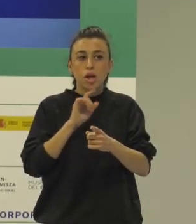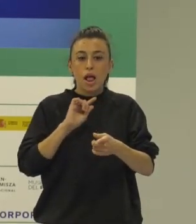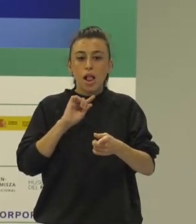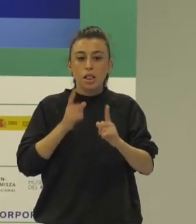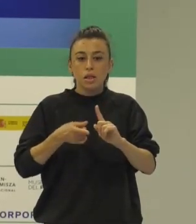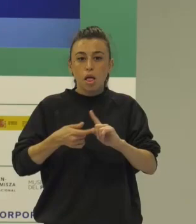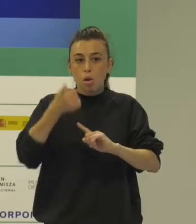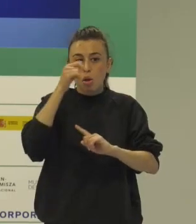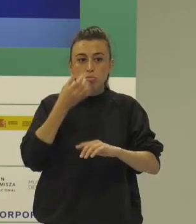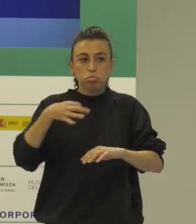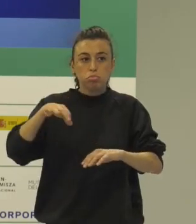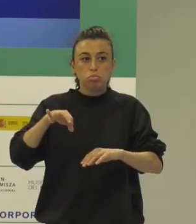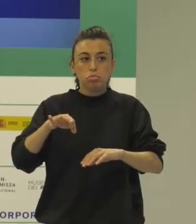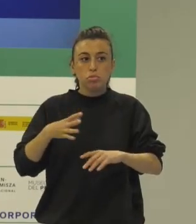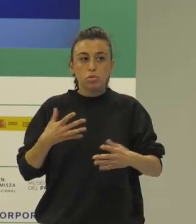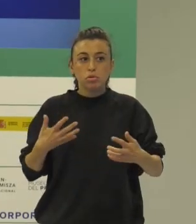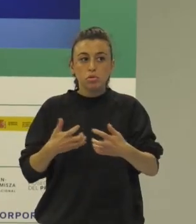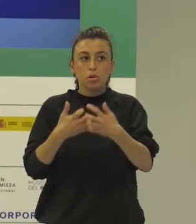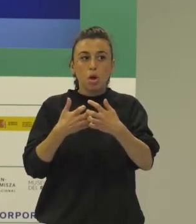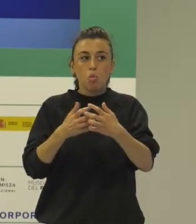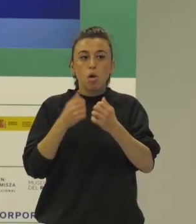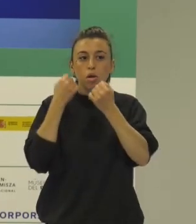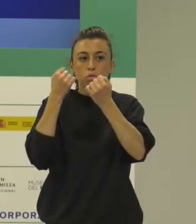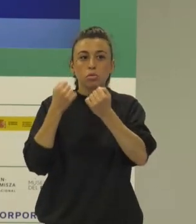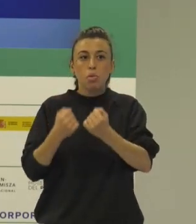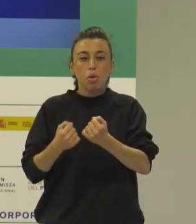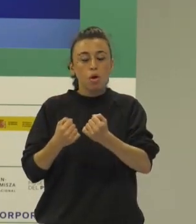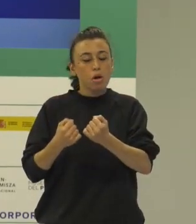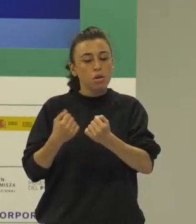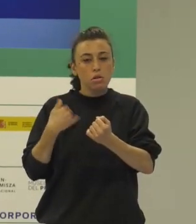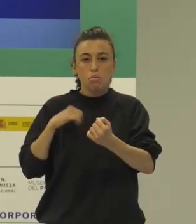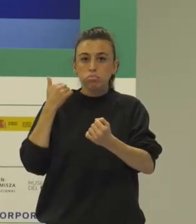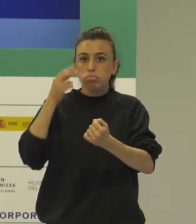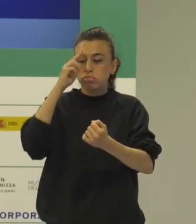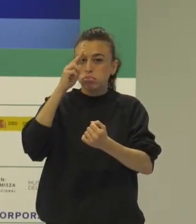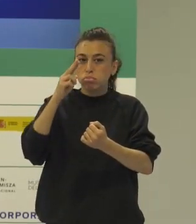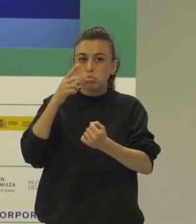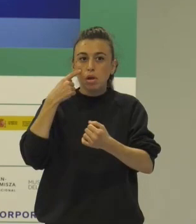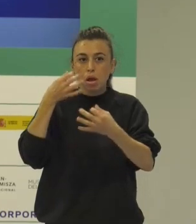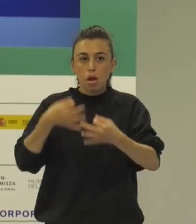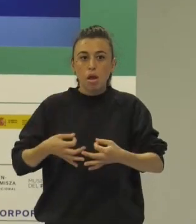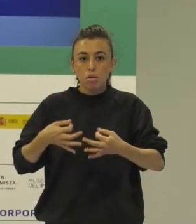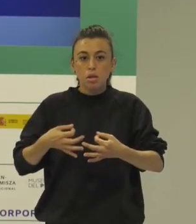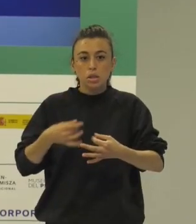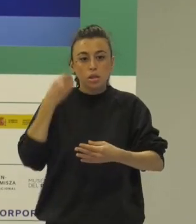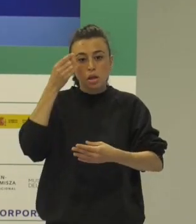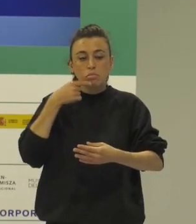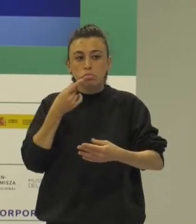a tanto, a agredir a una institución, como te digo, tan respetada, tan creíble y coherente